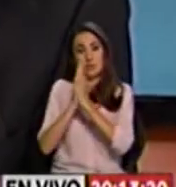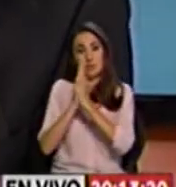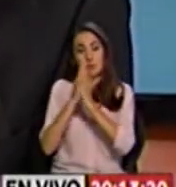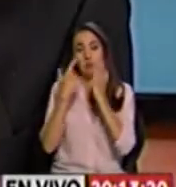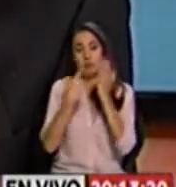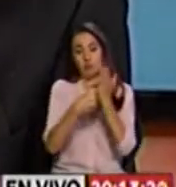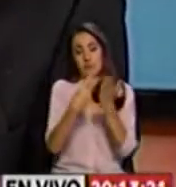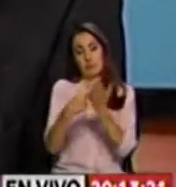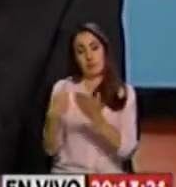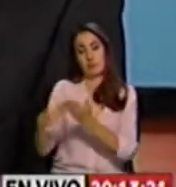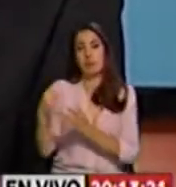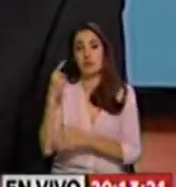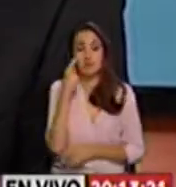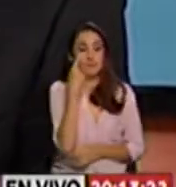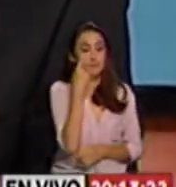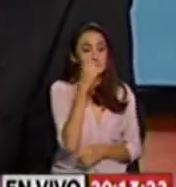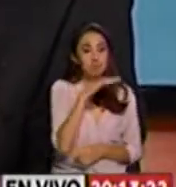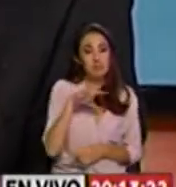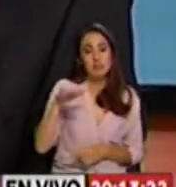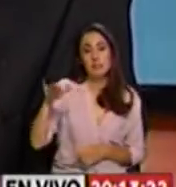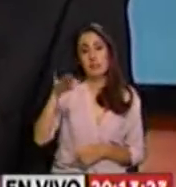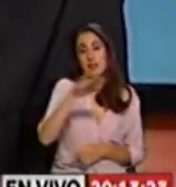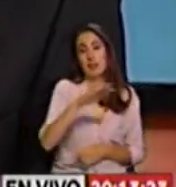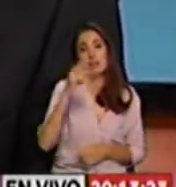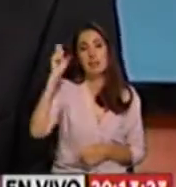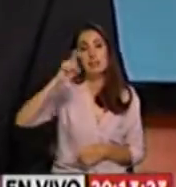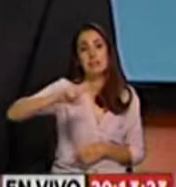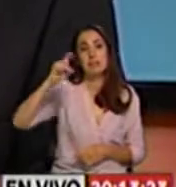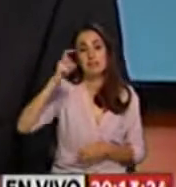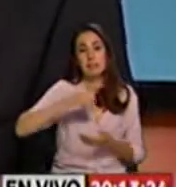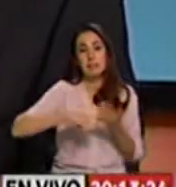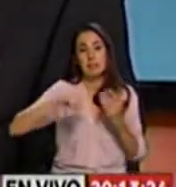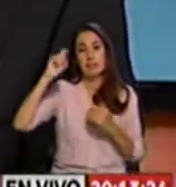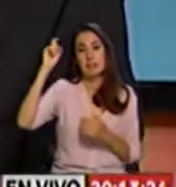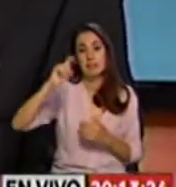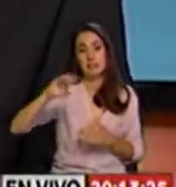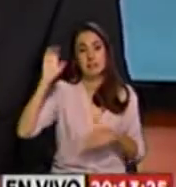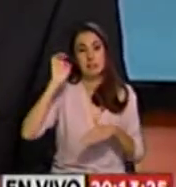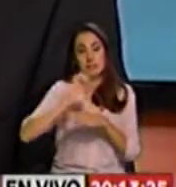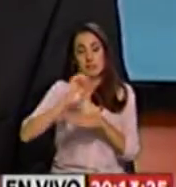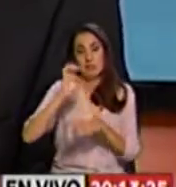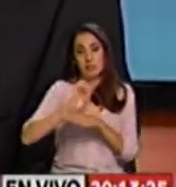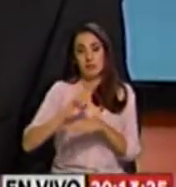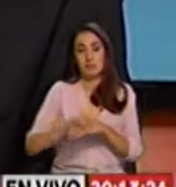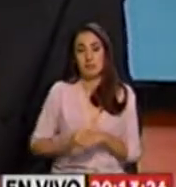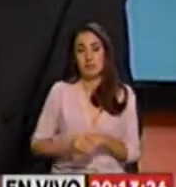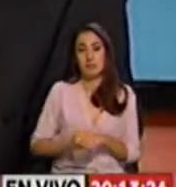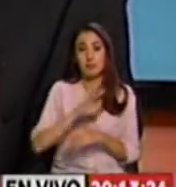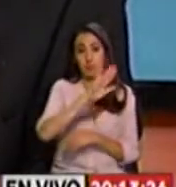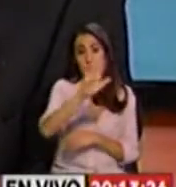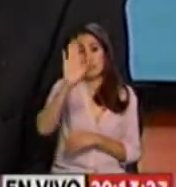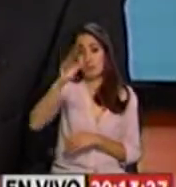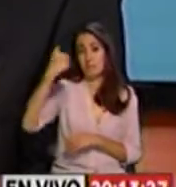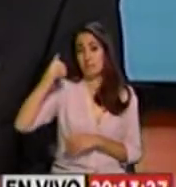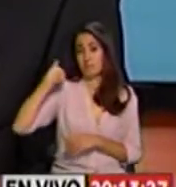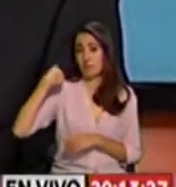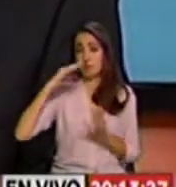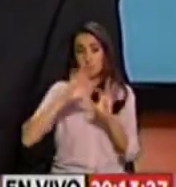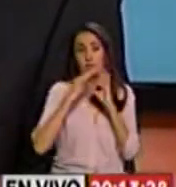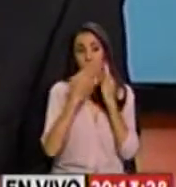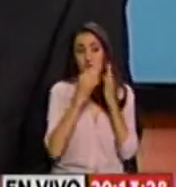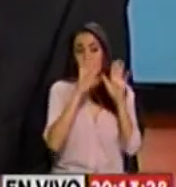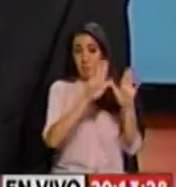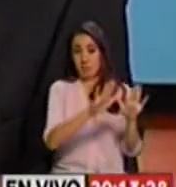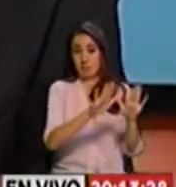de mirar lo que necesita el Ecuador. Esto es como la economía familiar. Usted tiene una familia de